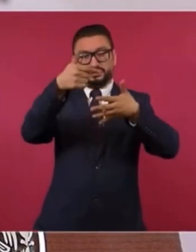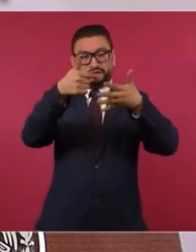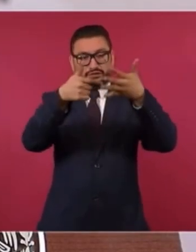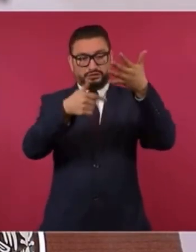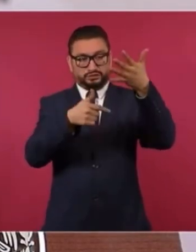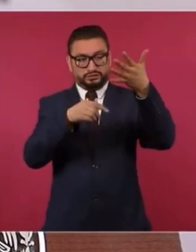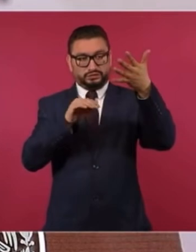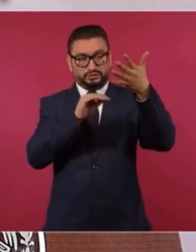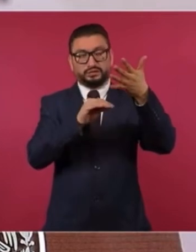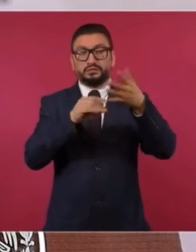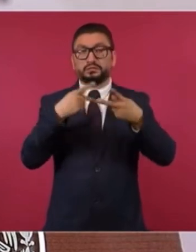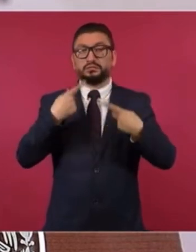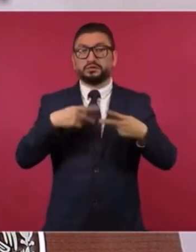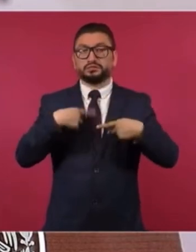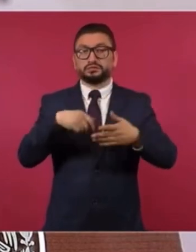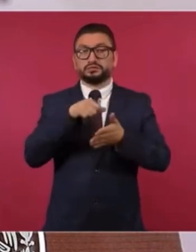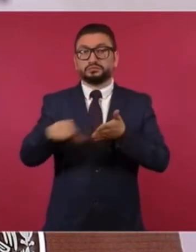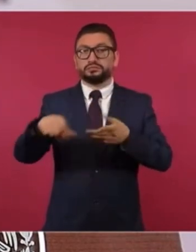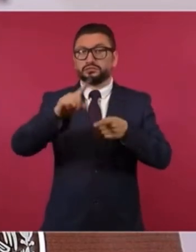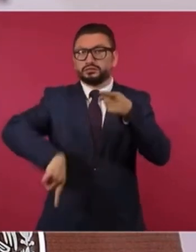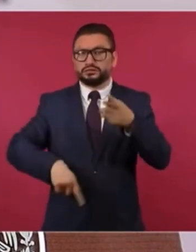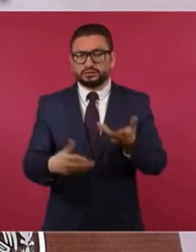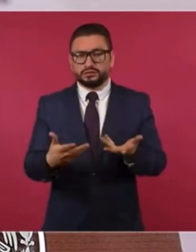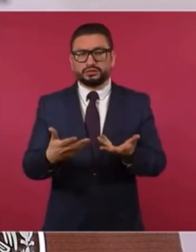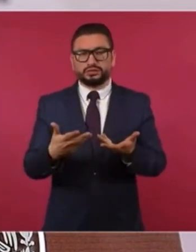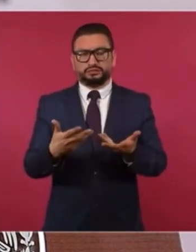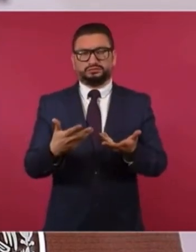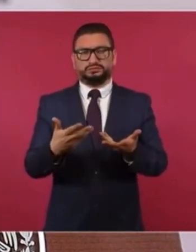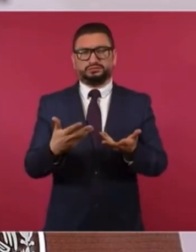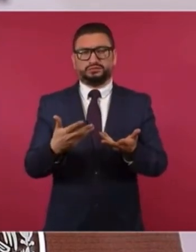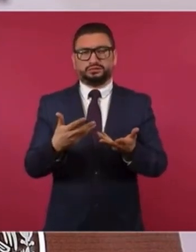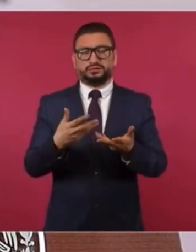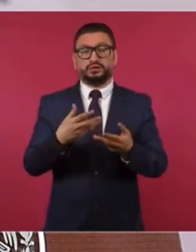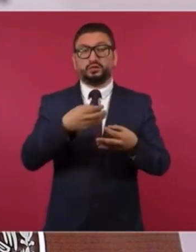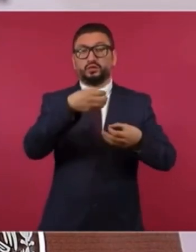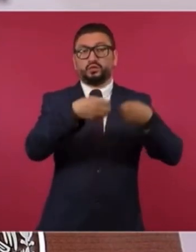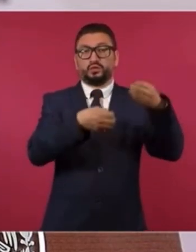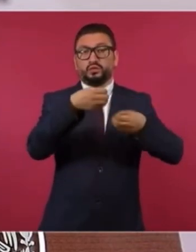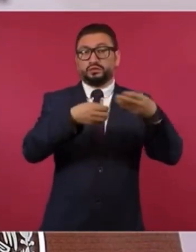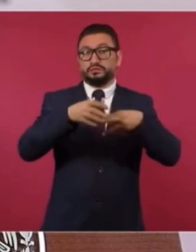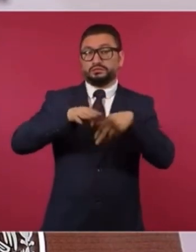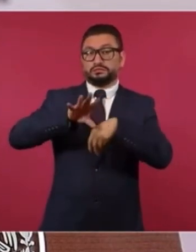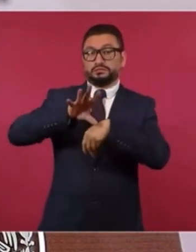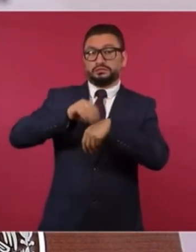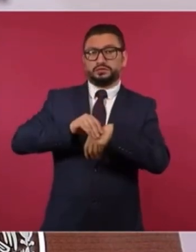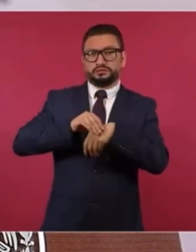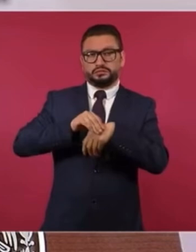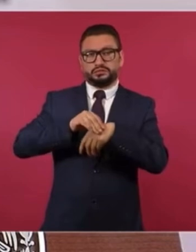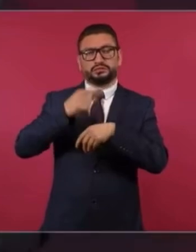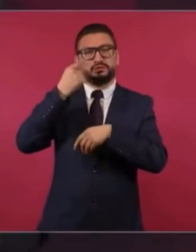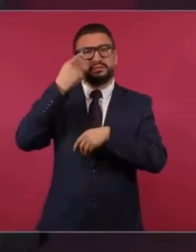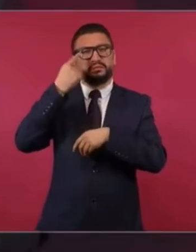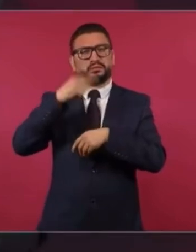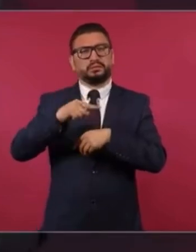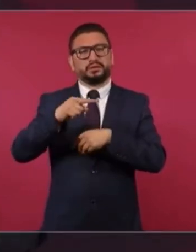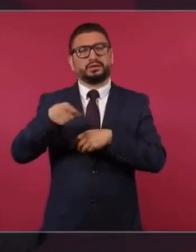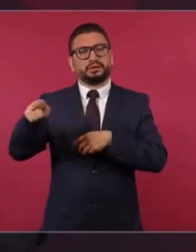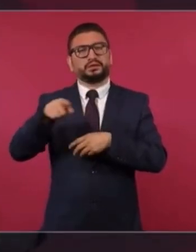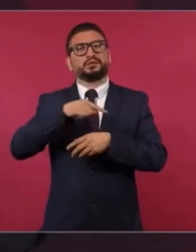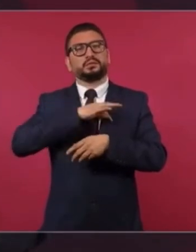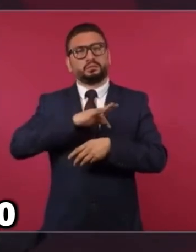personas bloqueadas, le da permiso para volver a